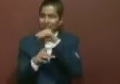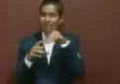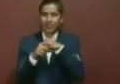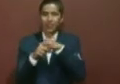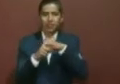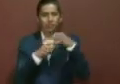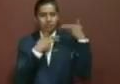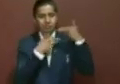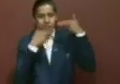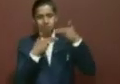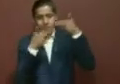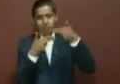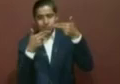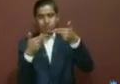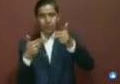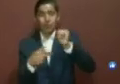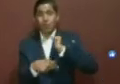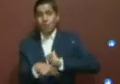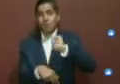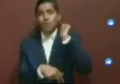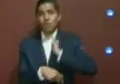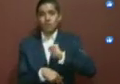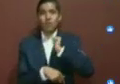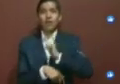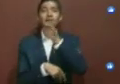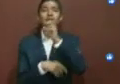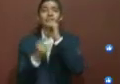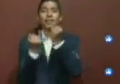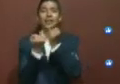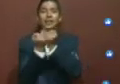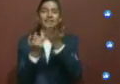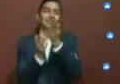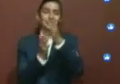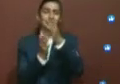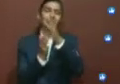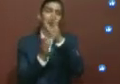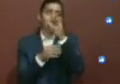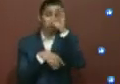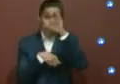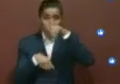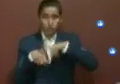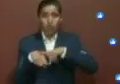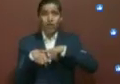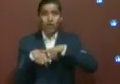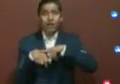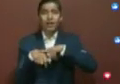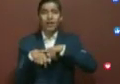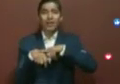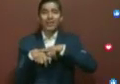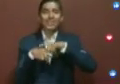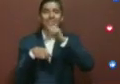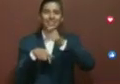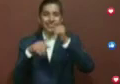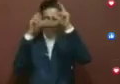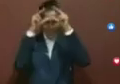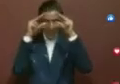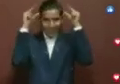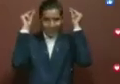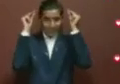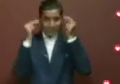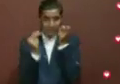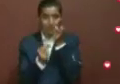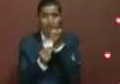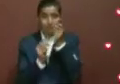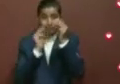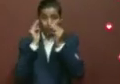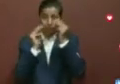de generación en generación. Y en el Centro Cultural Clavijero viene también una oferta museográfica importante.